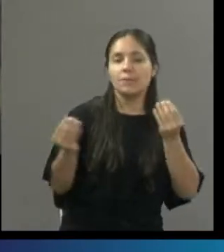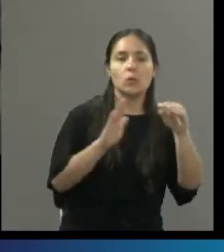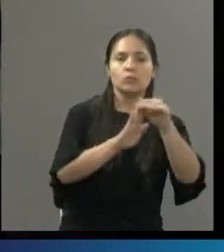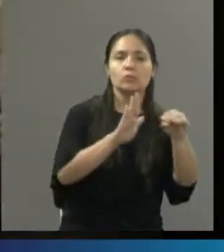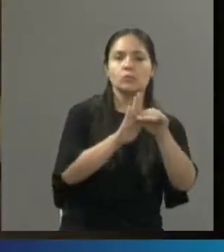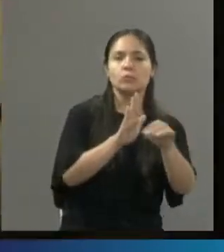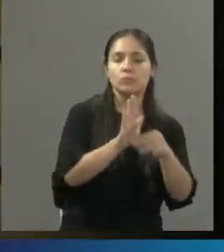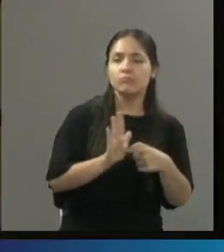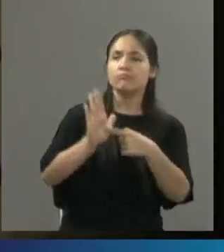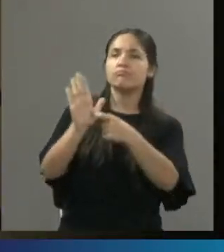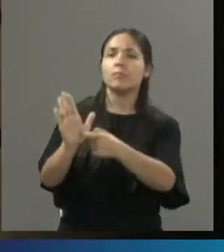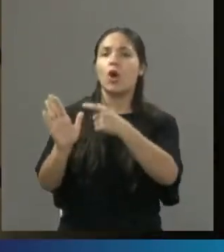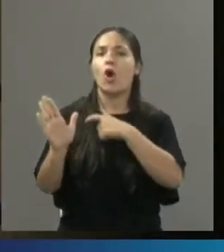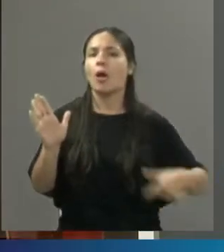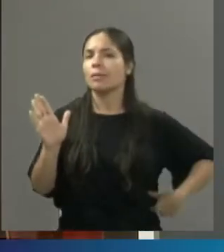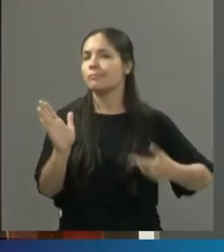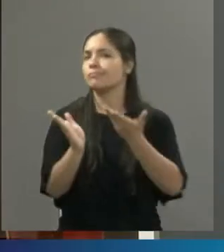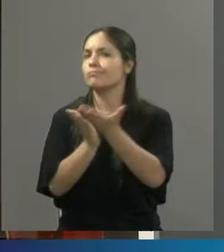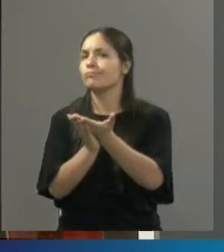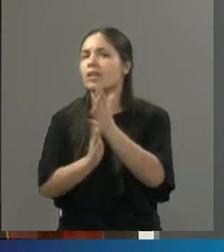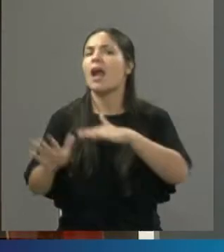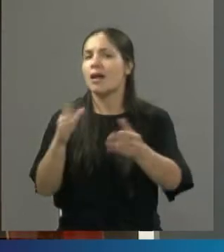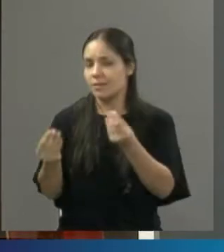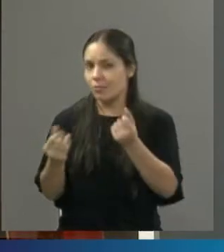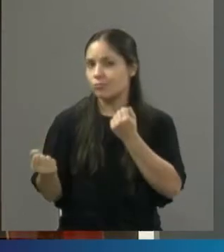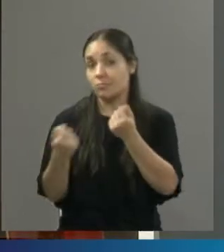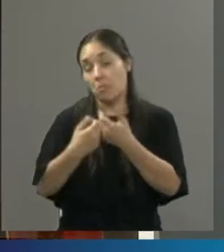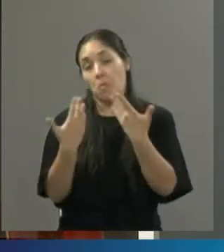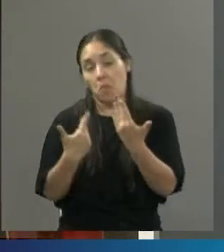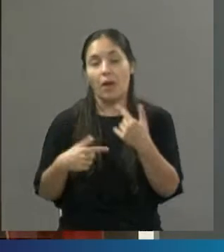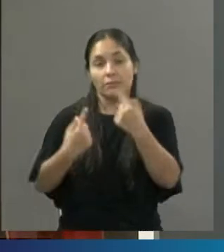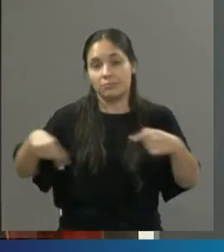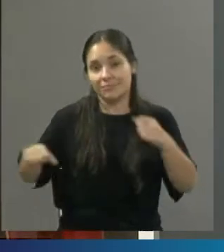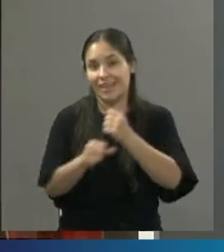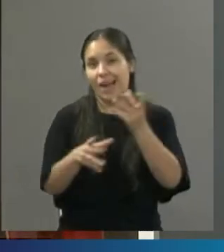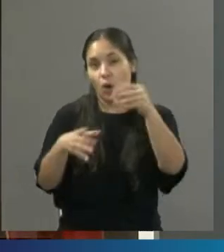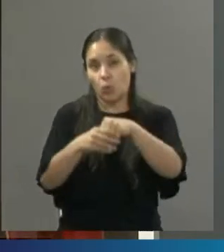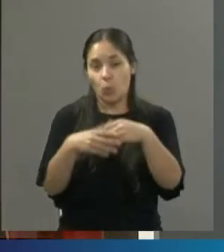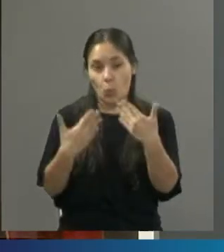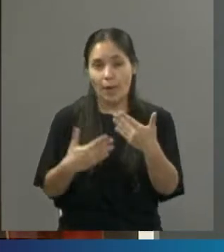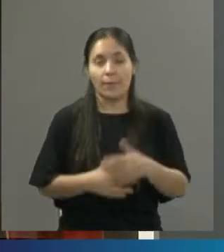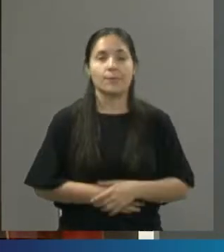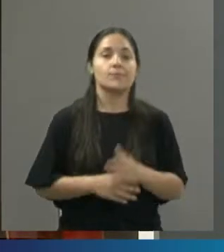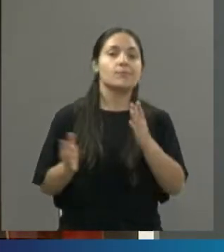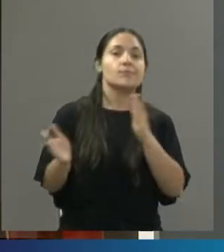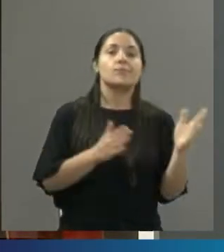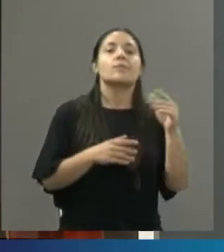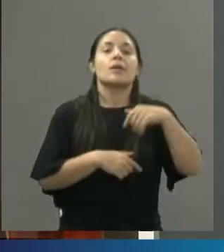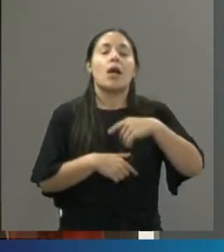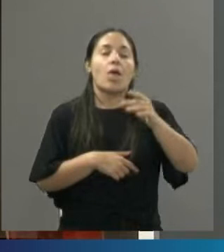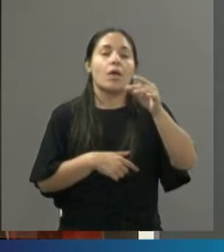Dicho en criollo. Tal cual. Bianca, a partir de esto, vos decías, y bien graficabas que es el documento número